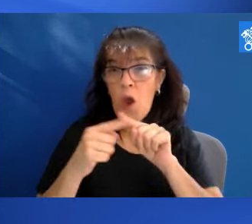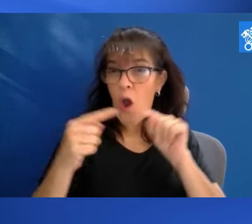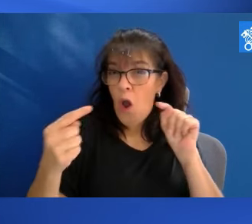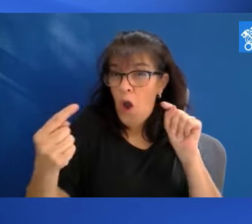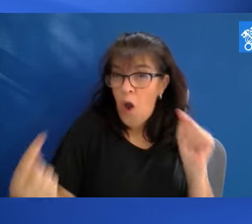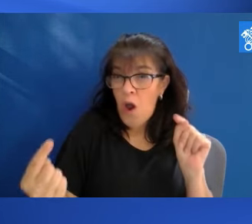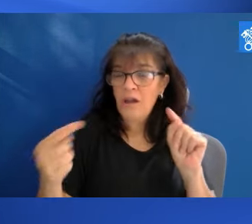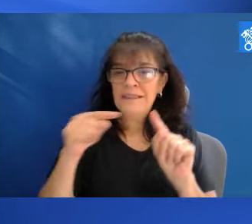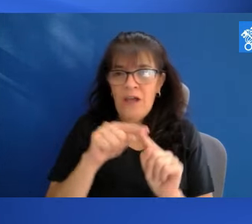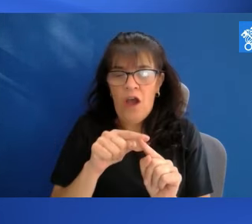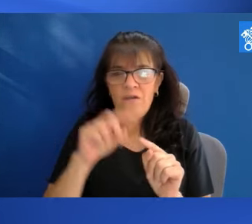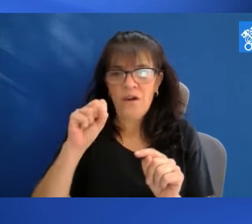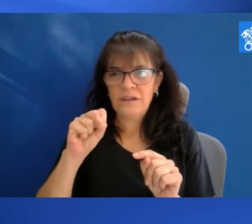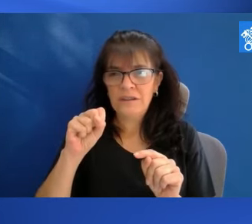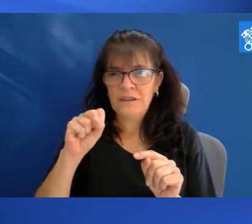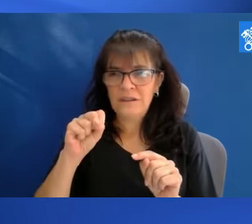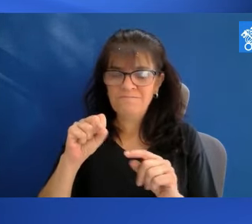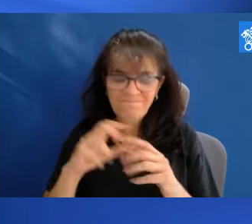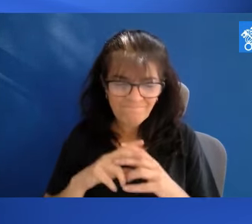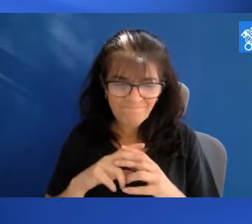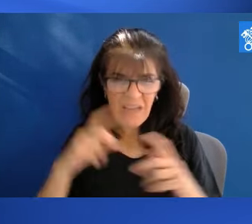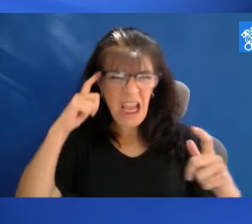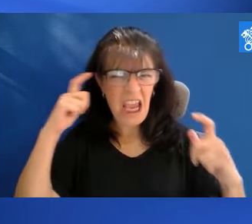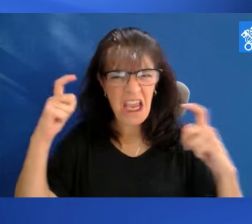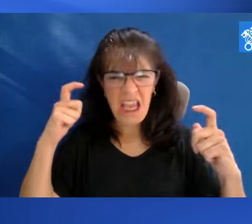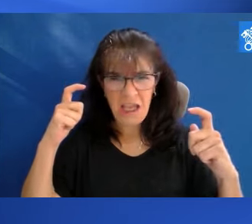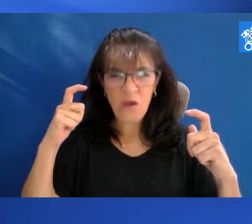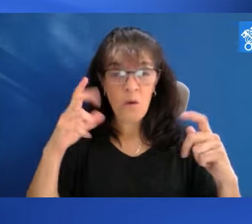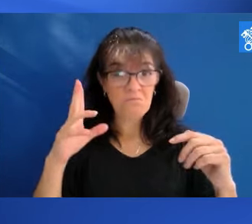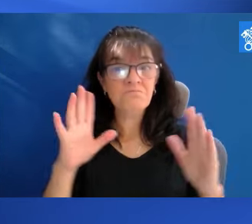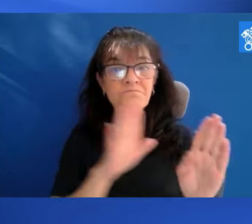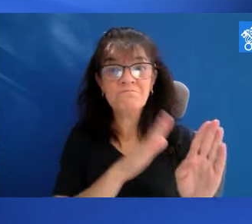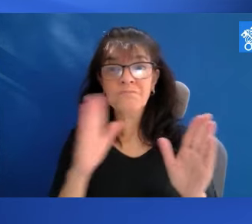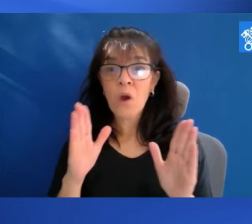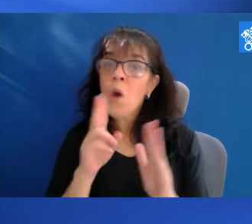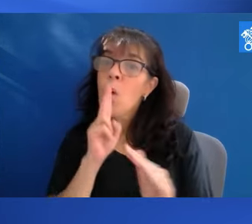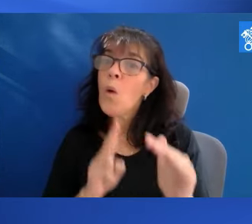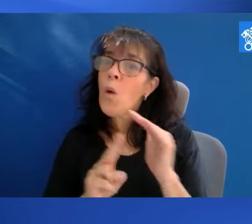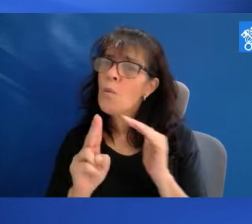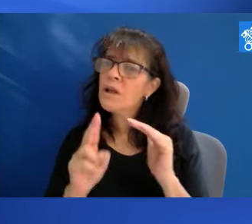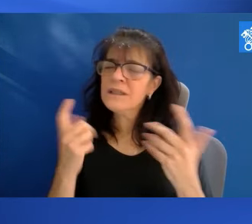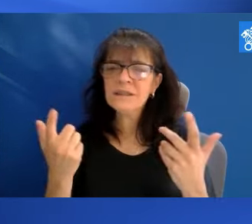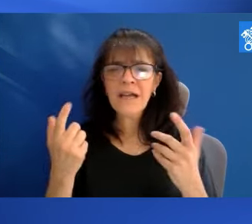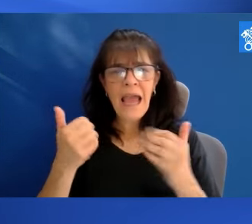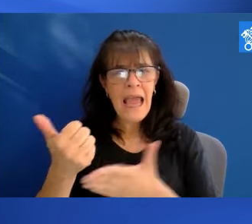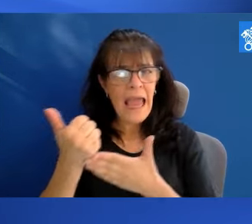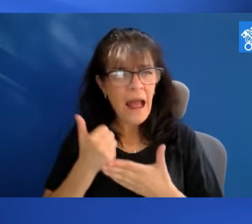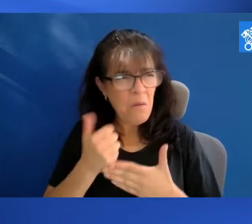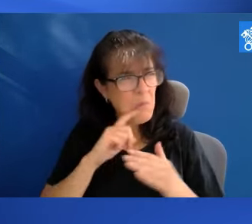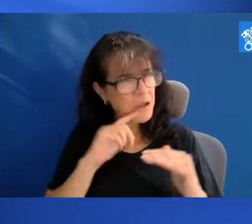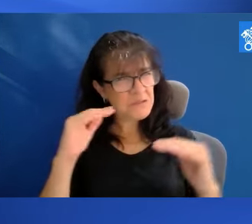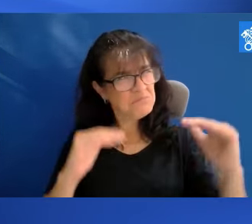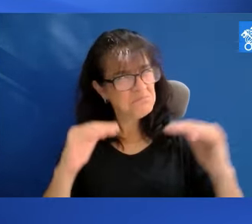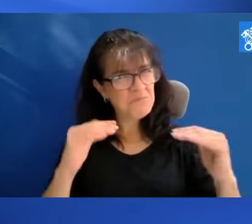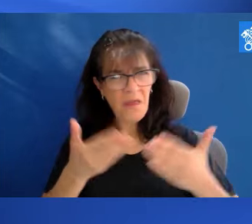soberbia. La humildad nos ayuda a ubicar todo en su justa medida. Somos criaturas maravillosas,